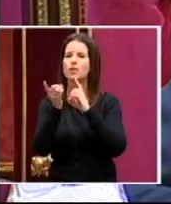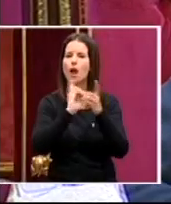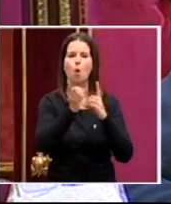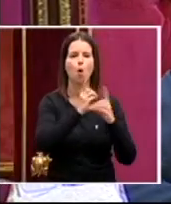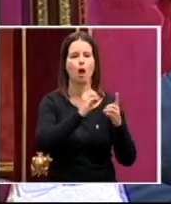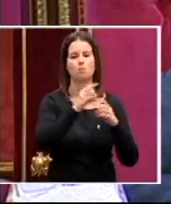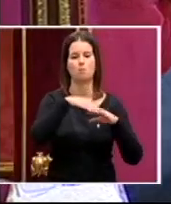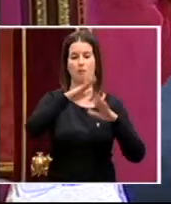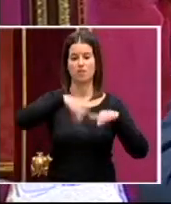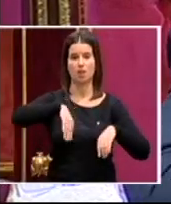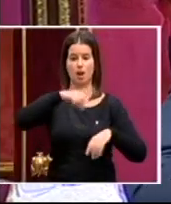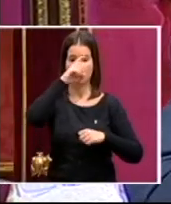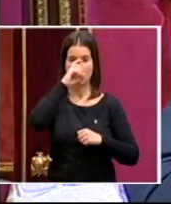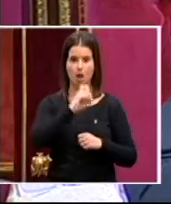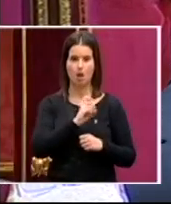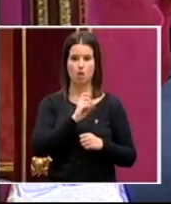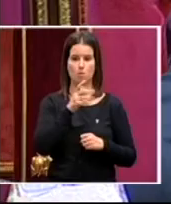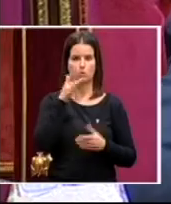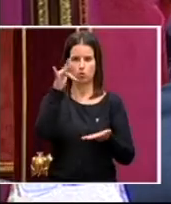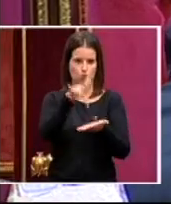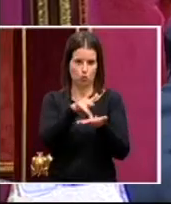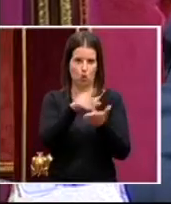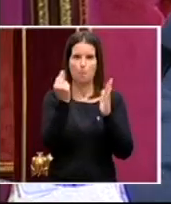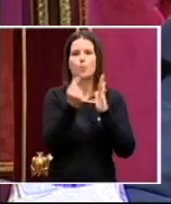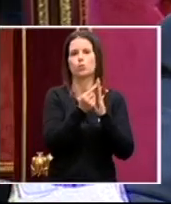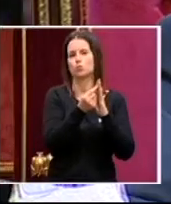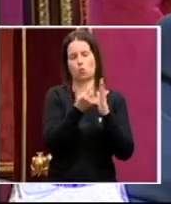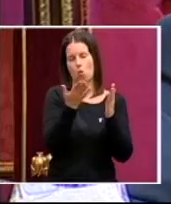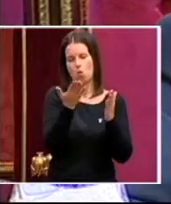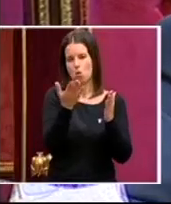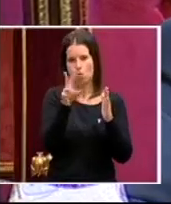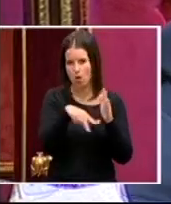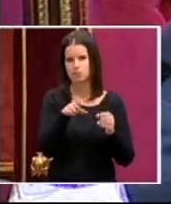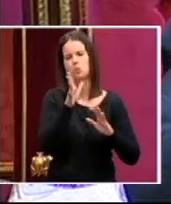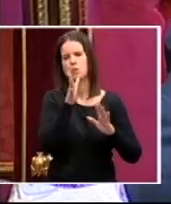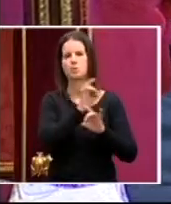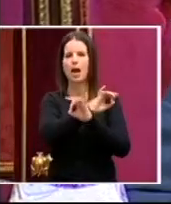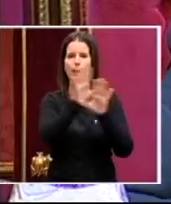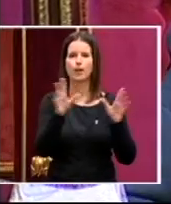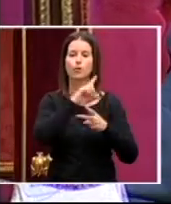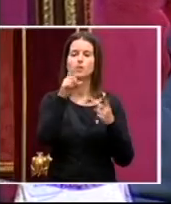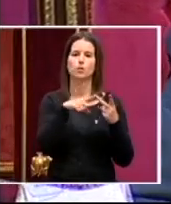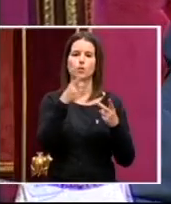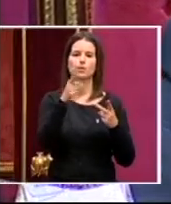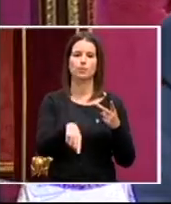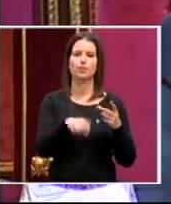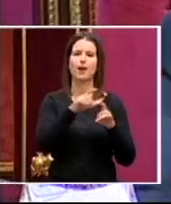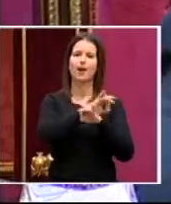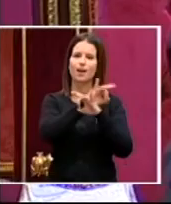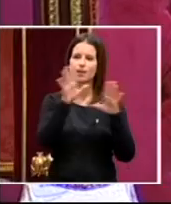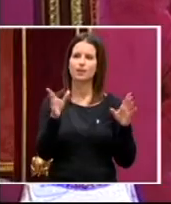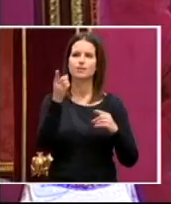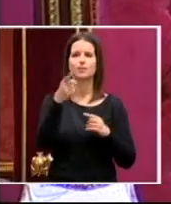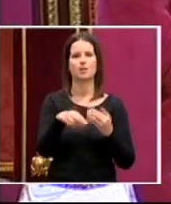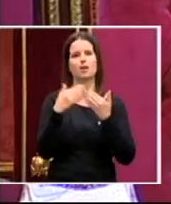ejercicio, pero que no es lo que tocaba en este punto, vamos, simplemente por aclararlo. Y segundo, también por aclarar, y agradeciendo a